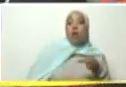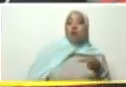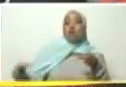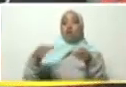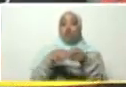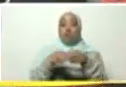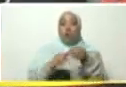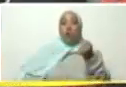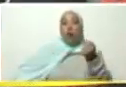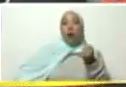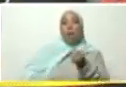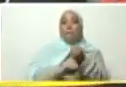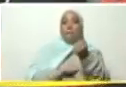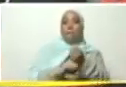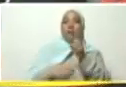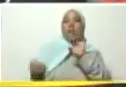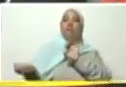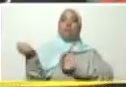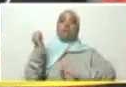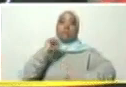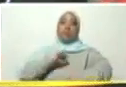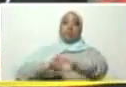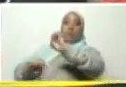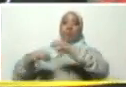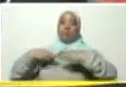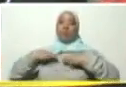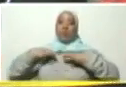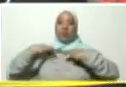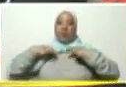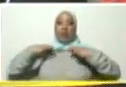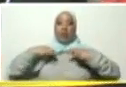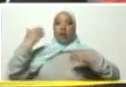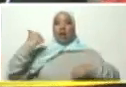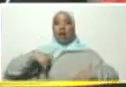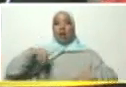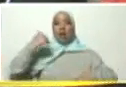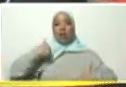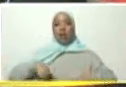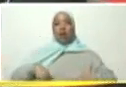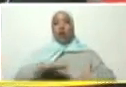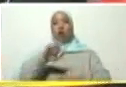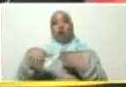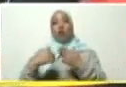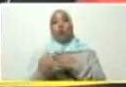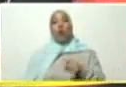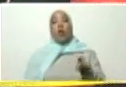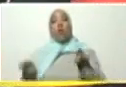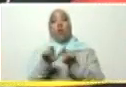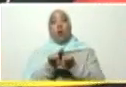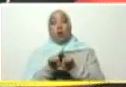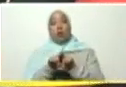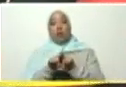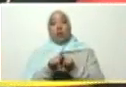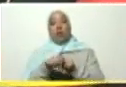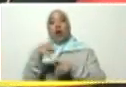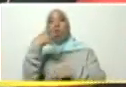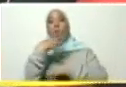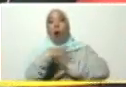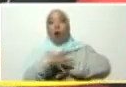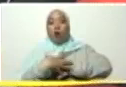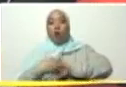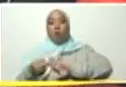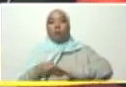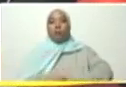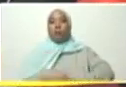y defender la camiseta de su país seamos así atención atención